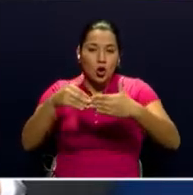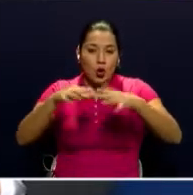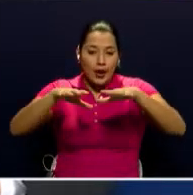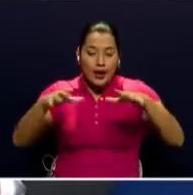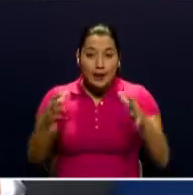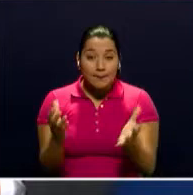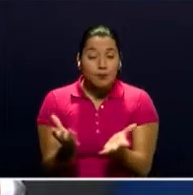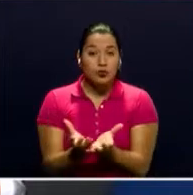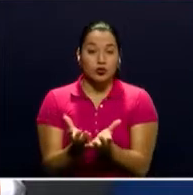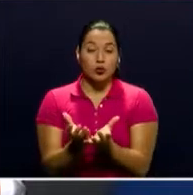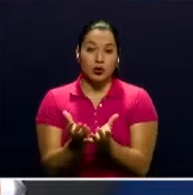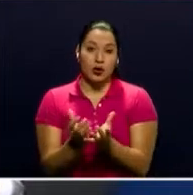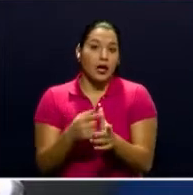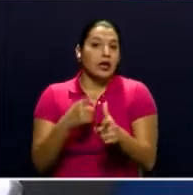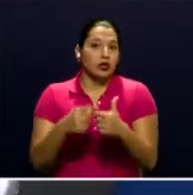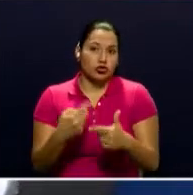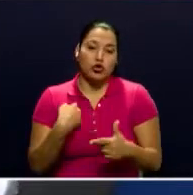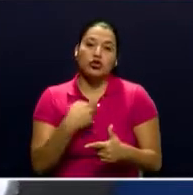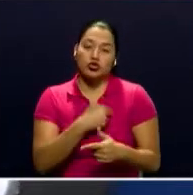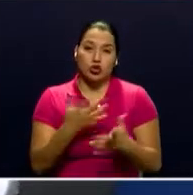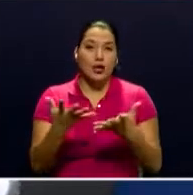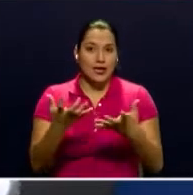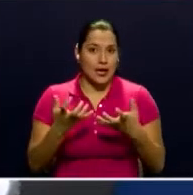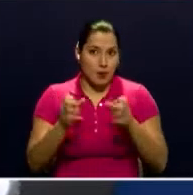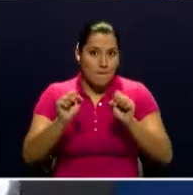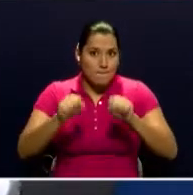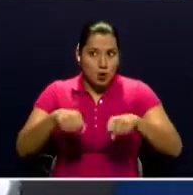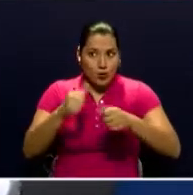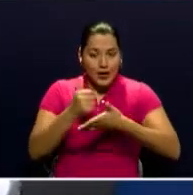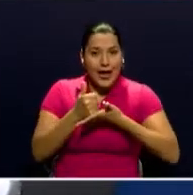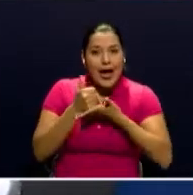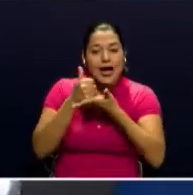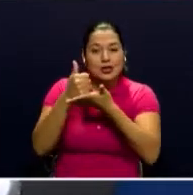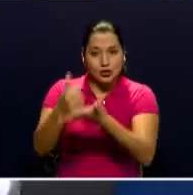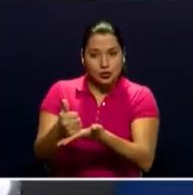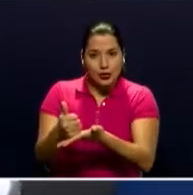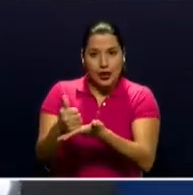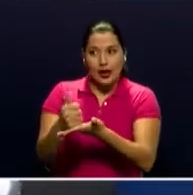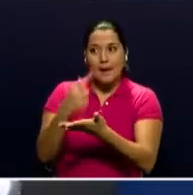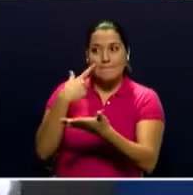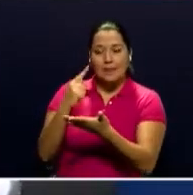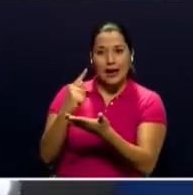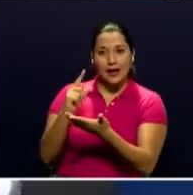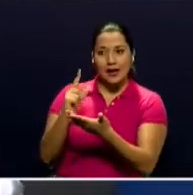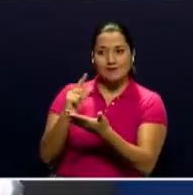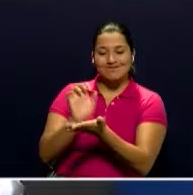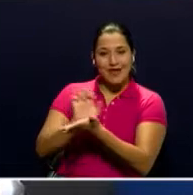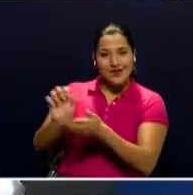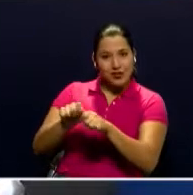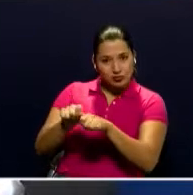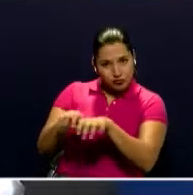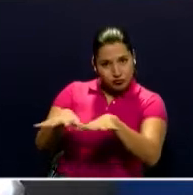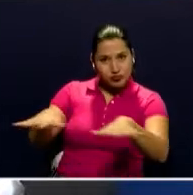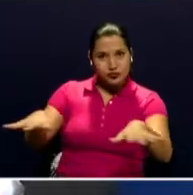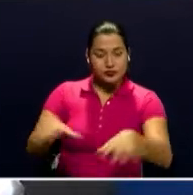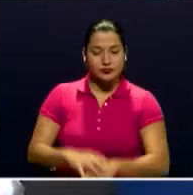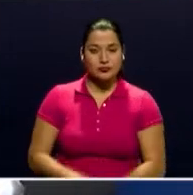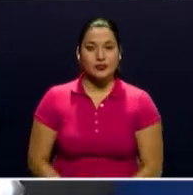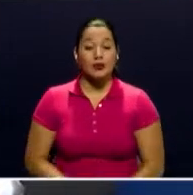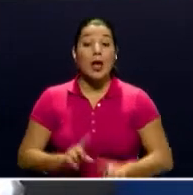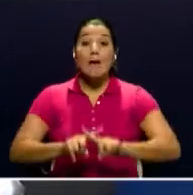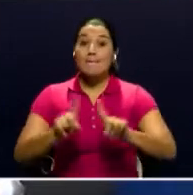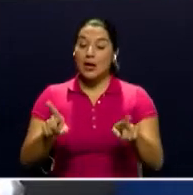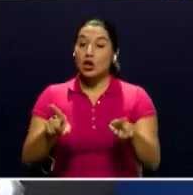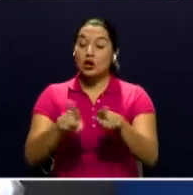partes del mundo y queremos también colaborar en minimizar las posibilidades de que se establezcan otras cadenas de transmisión. Pero